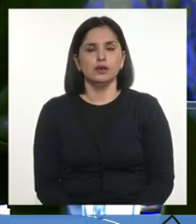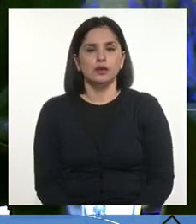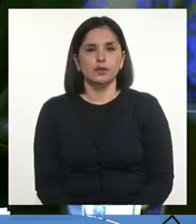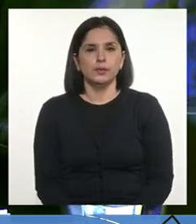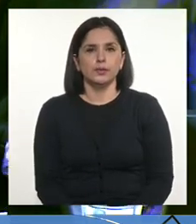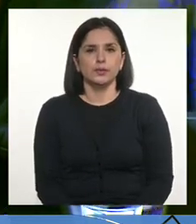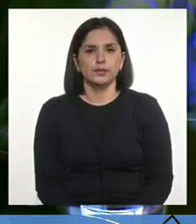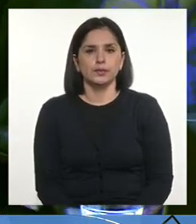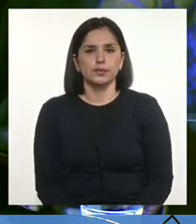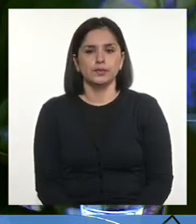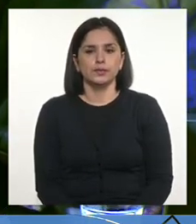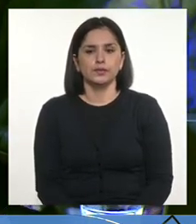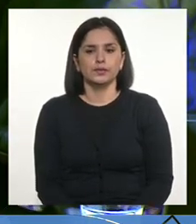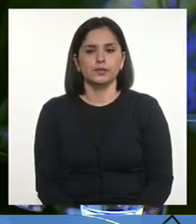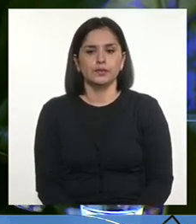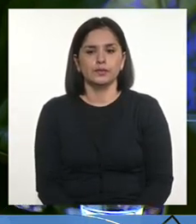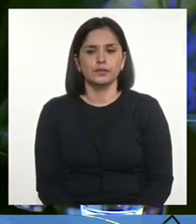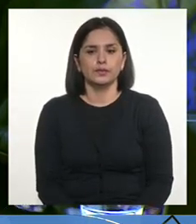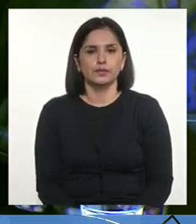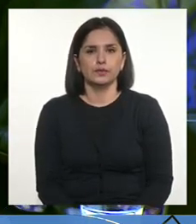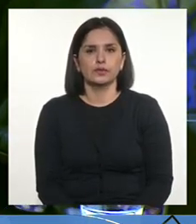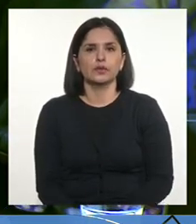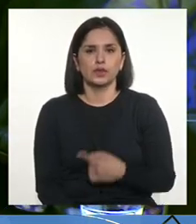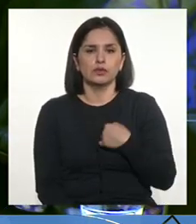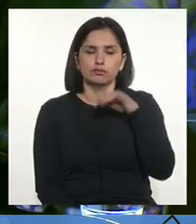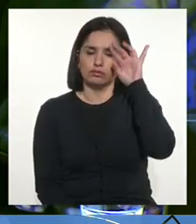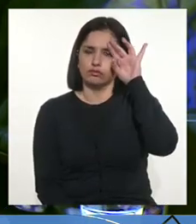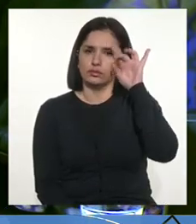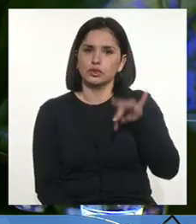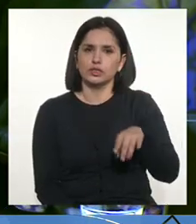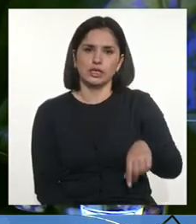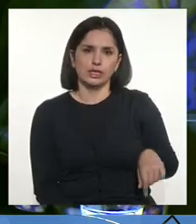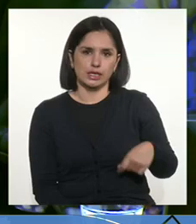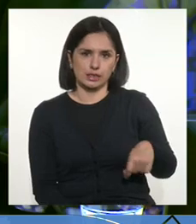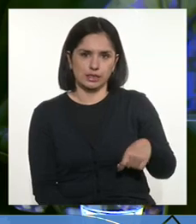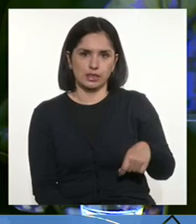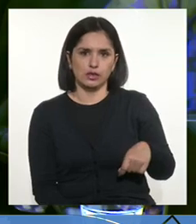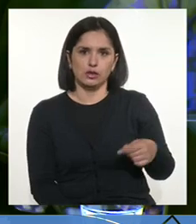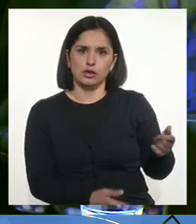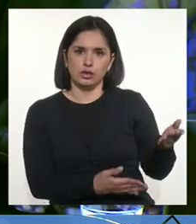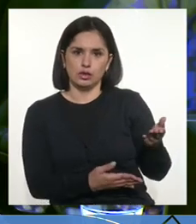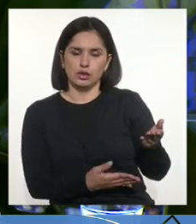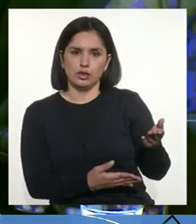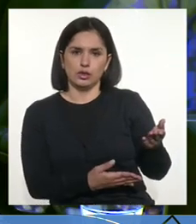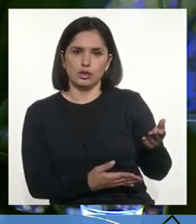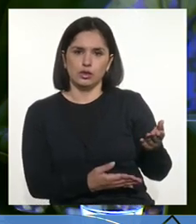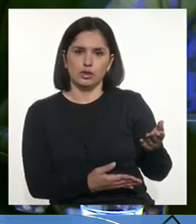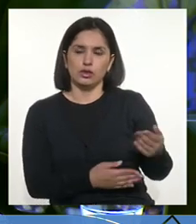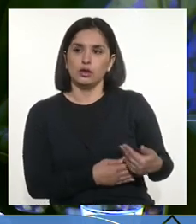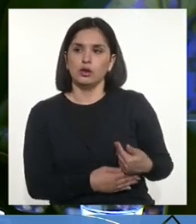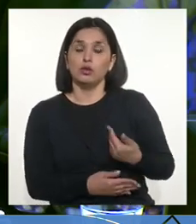qué y yo sé que el senador por su intermedio al senador